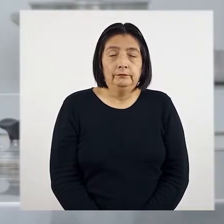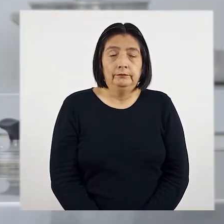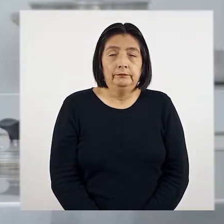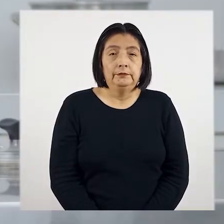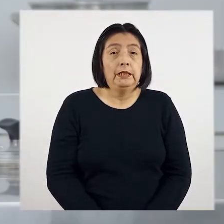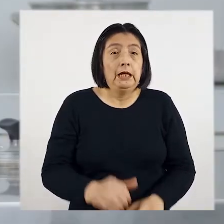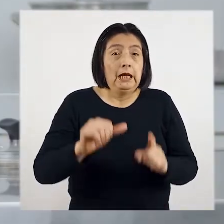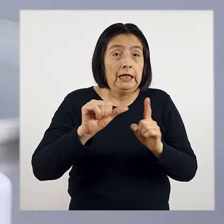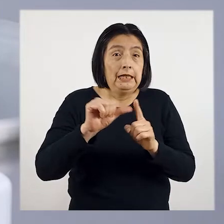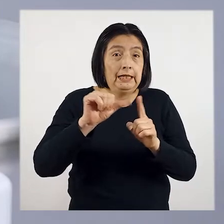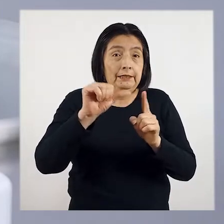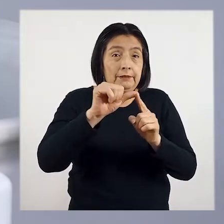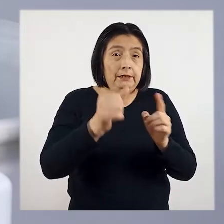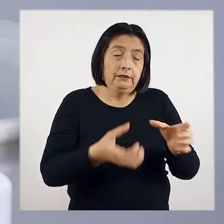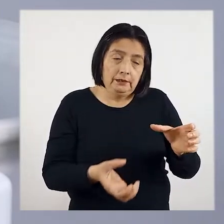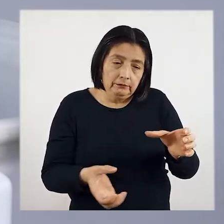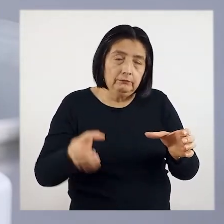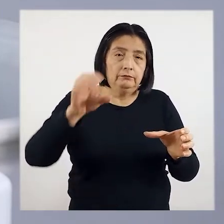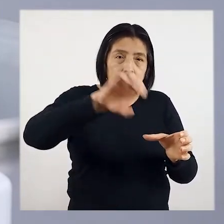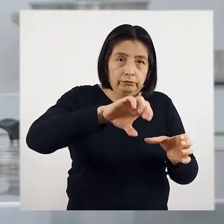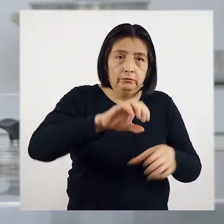La lechita.